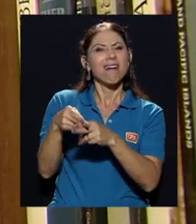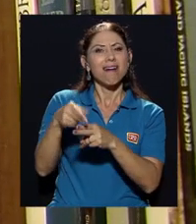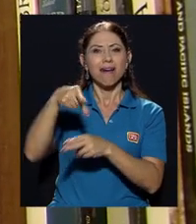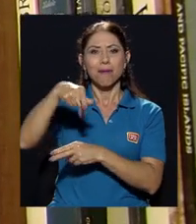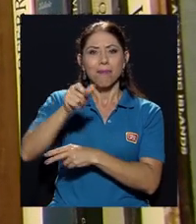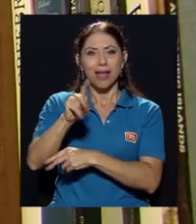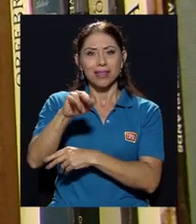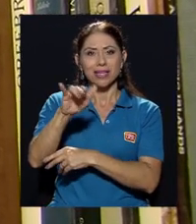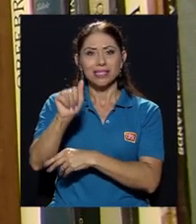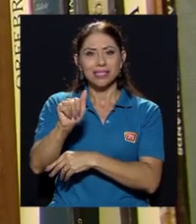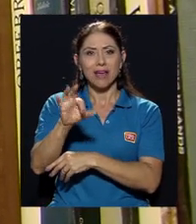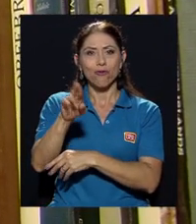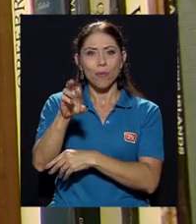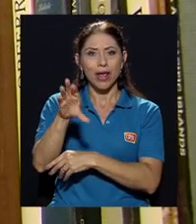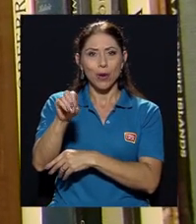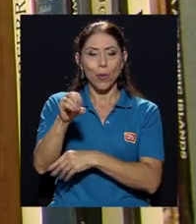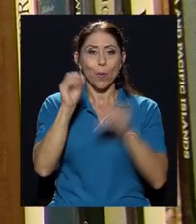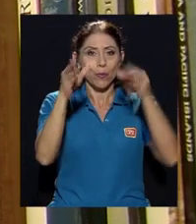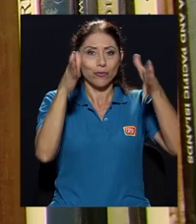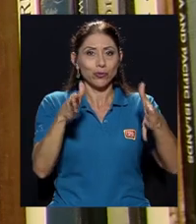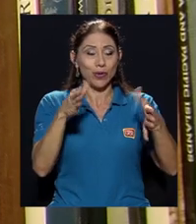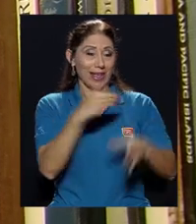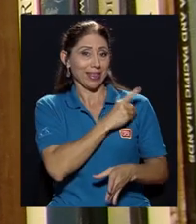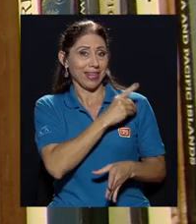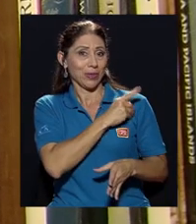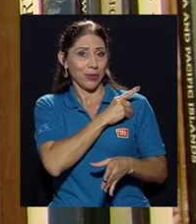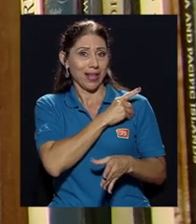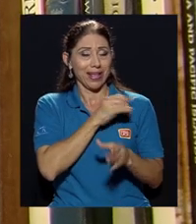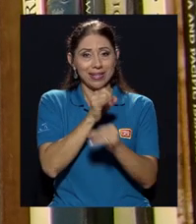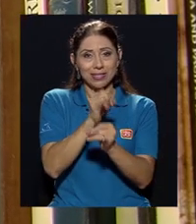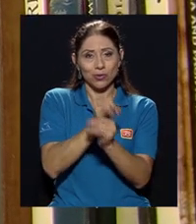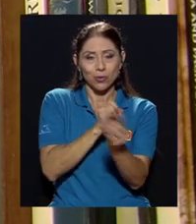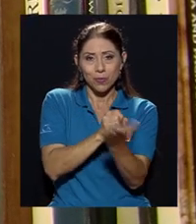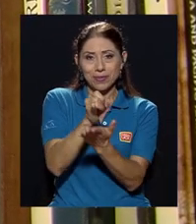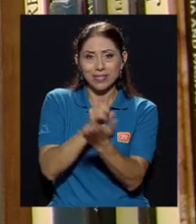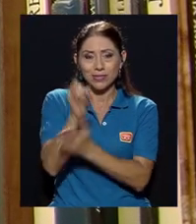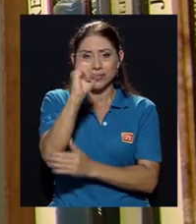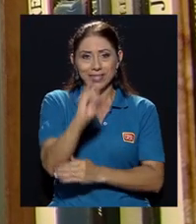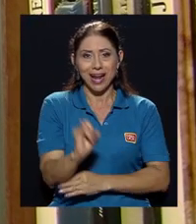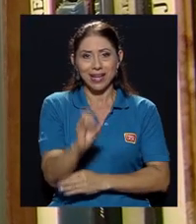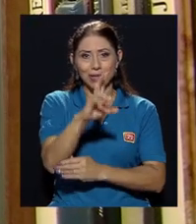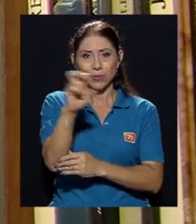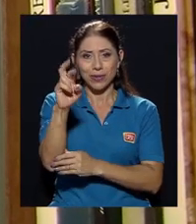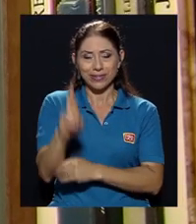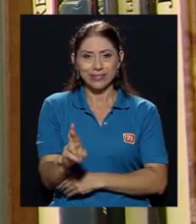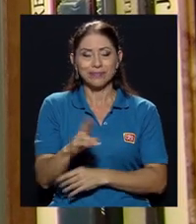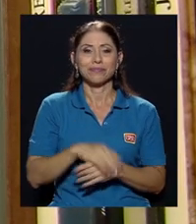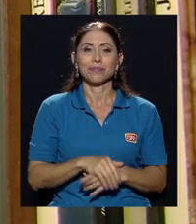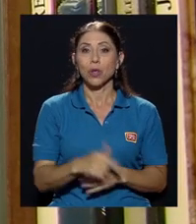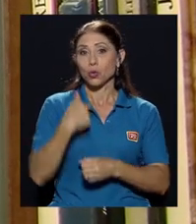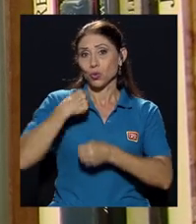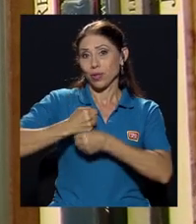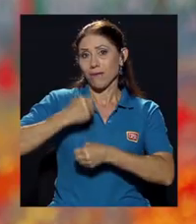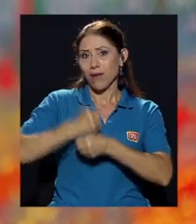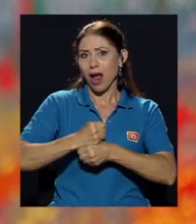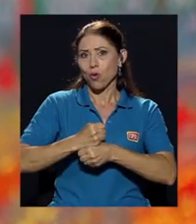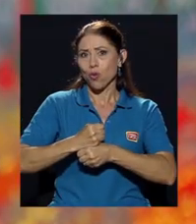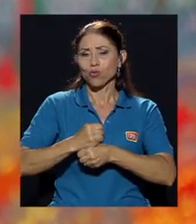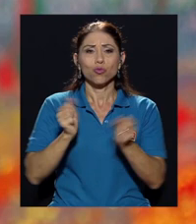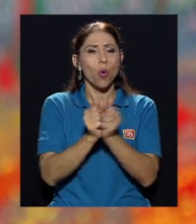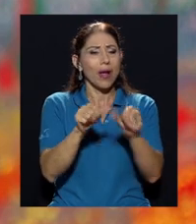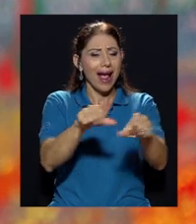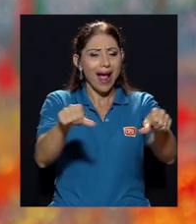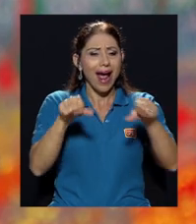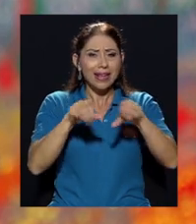profesora y actualmente directora del Instituto de Investigaciones en Arte de la Universidad de Costa Rica. Yo trabajo